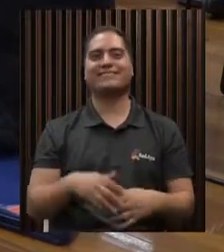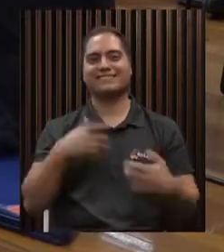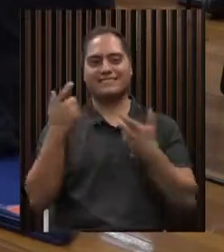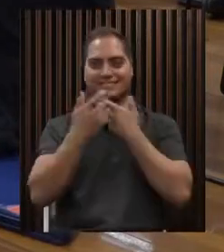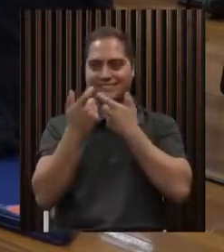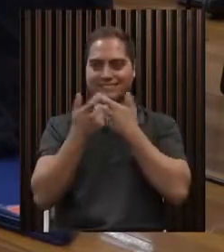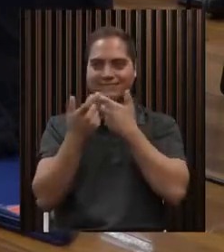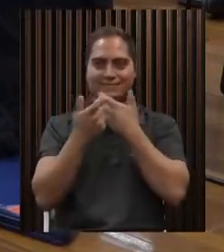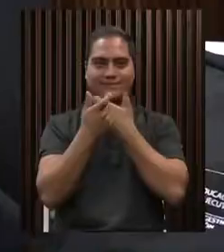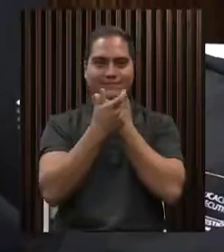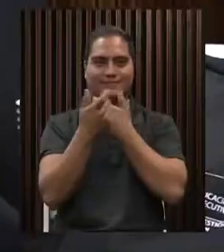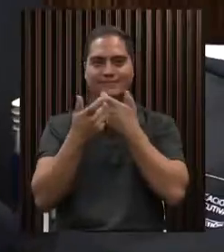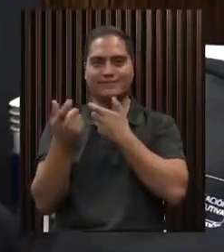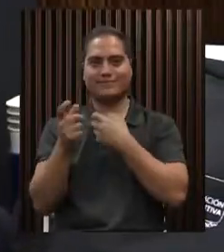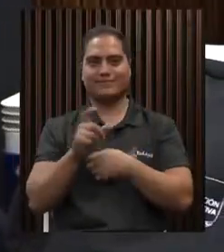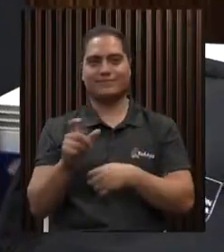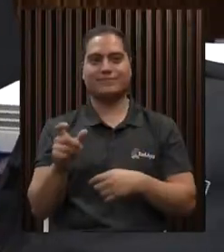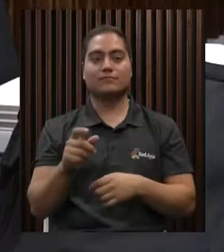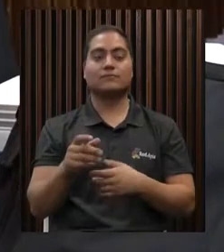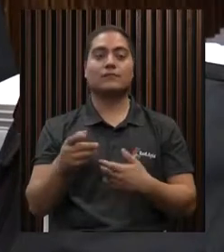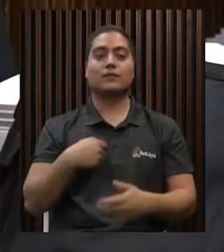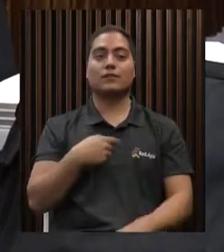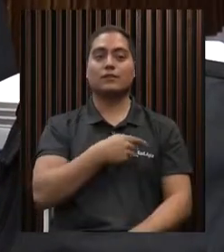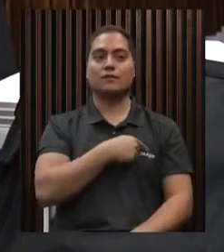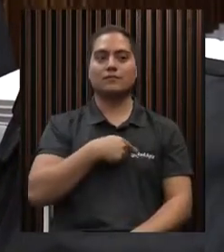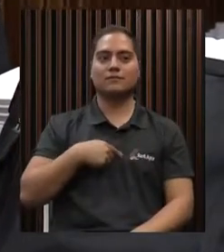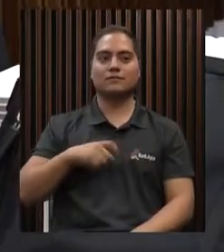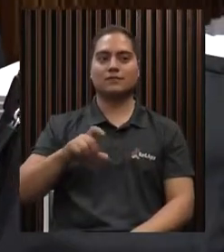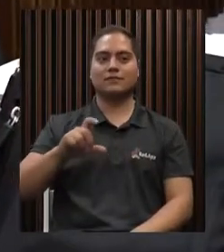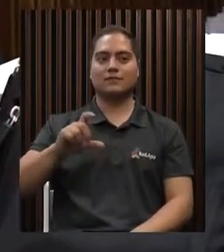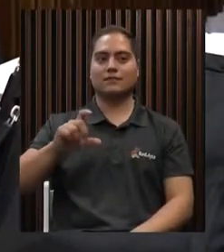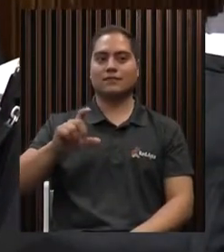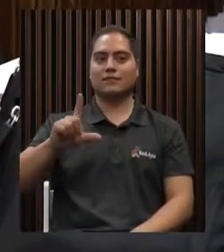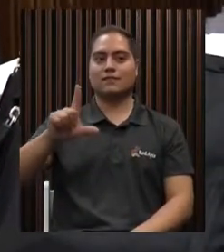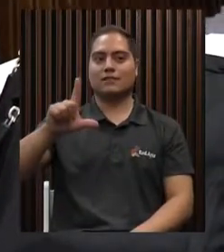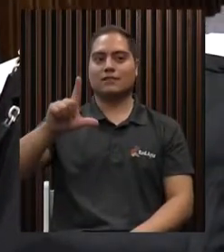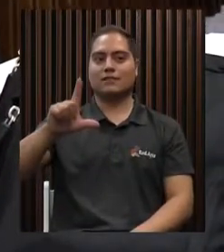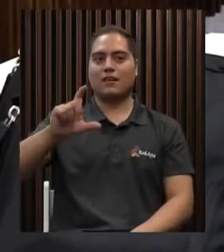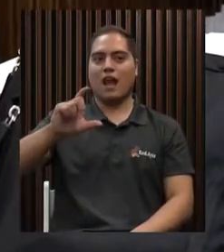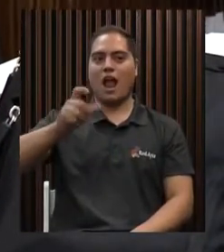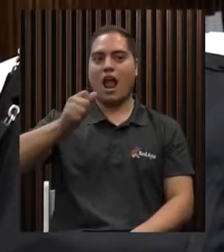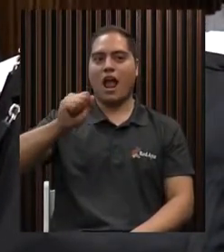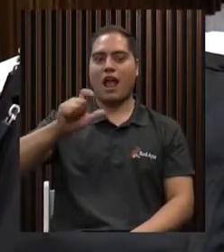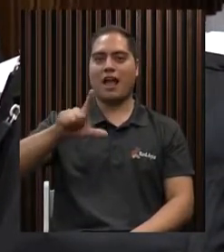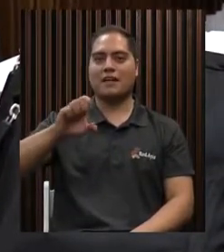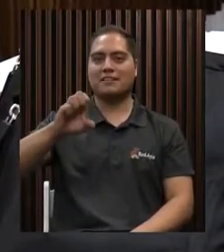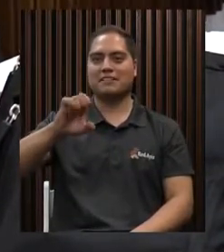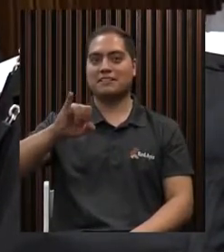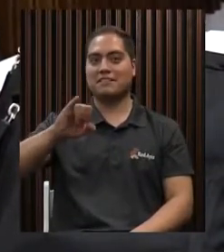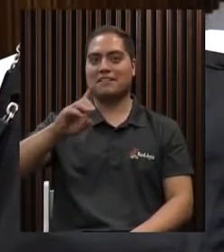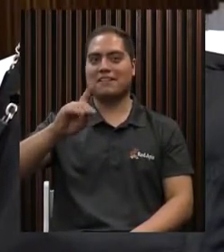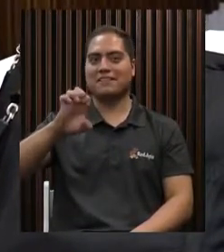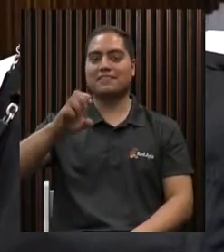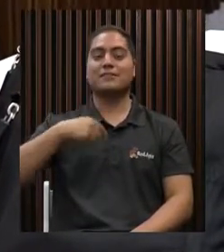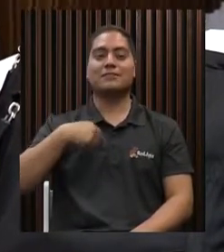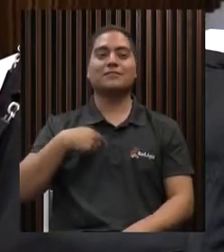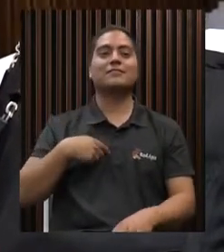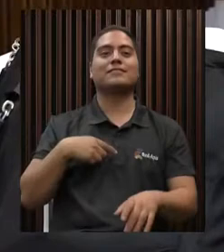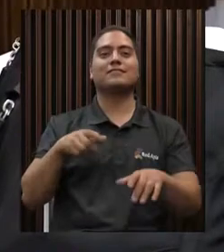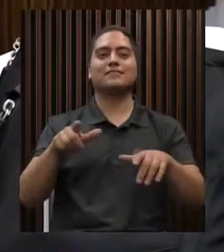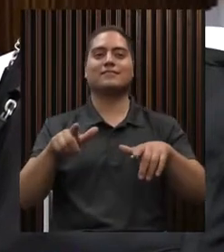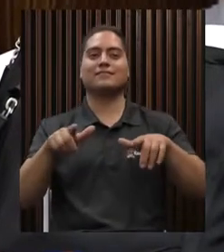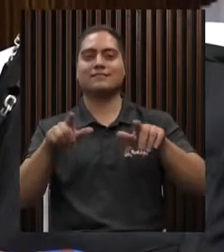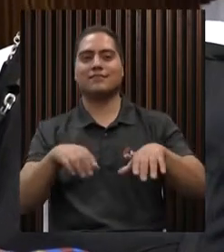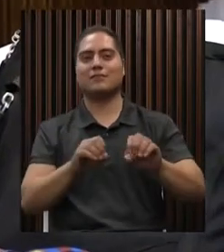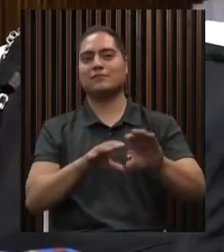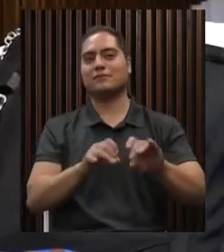Hola, mi nombre es Galida y yo soy la coordinadora del área de educación del GAM. Y estoy aquí para aprender más